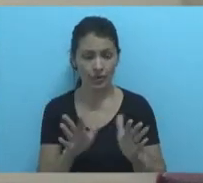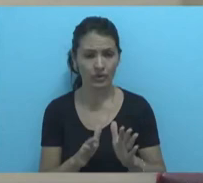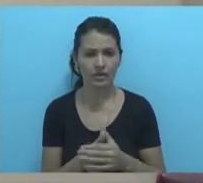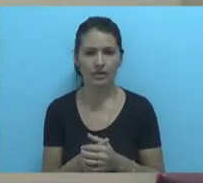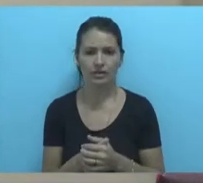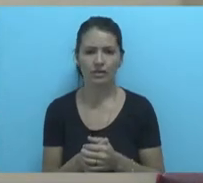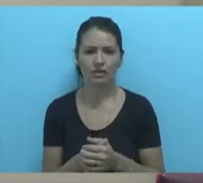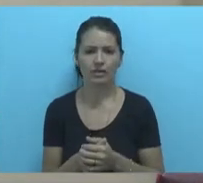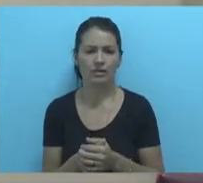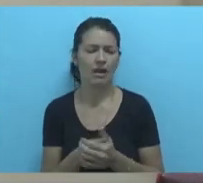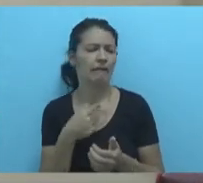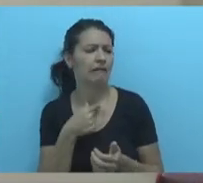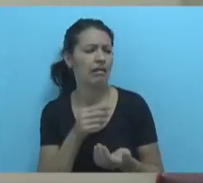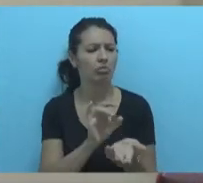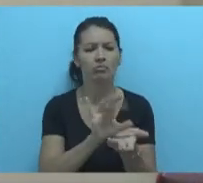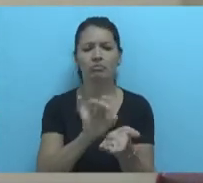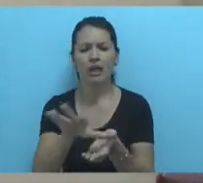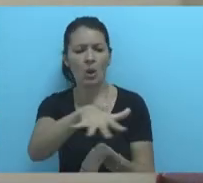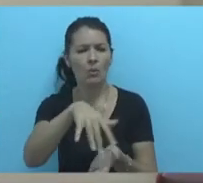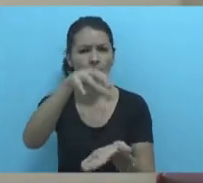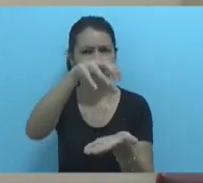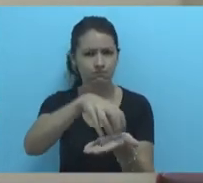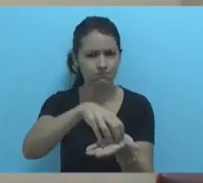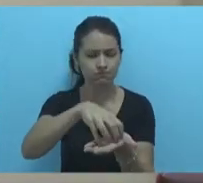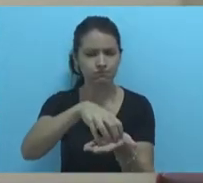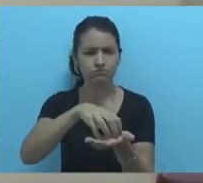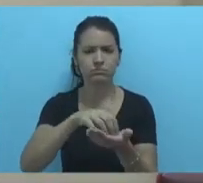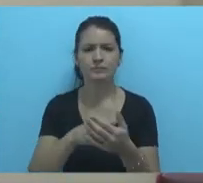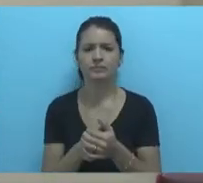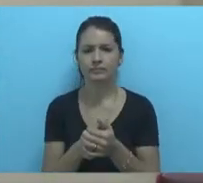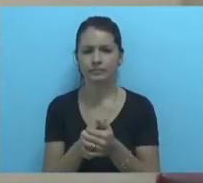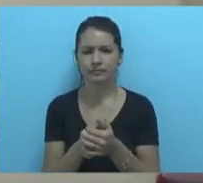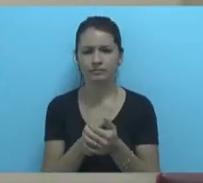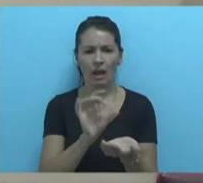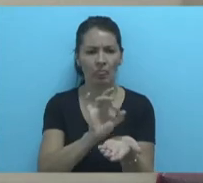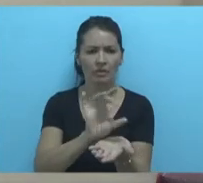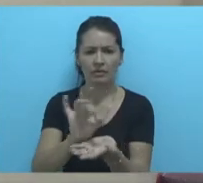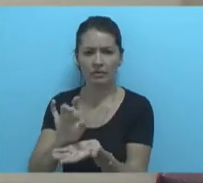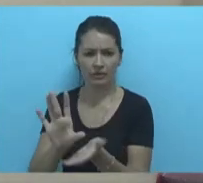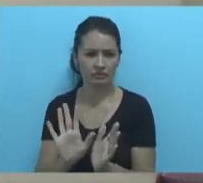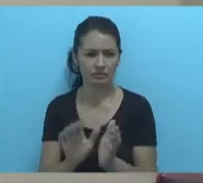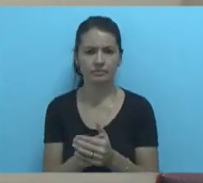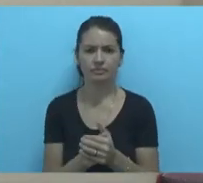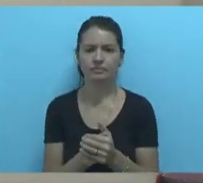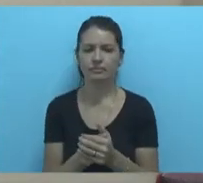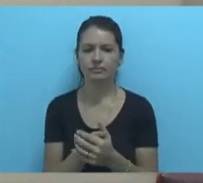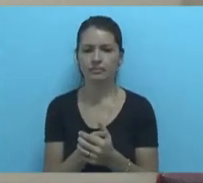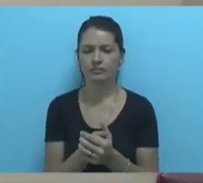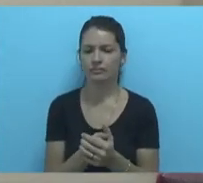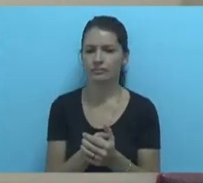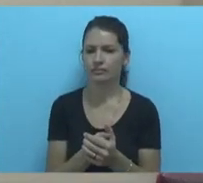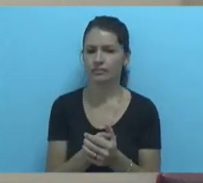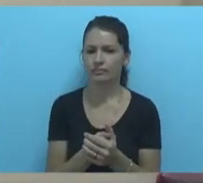intentaron desalojos ilegales. En las periferias de nuestras ciudades avanzaban los desalojos de la especulación inmobiliaria que